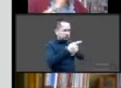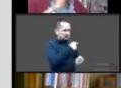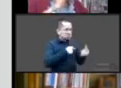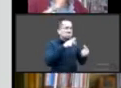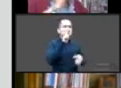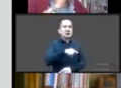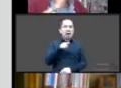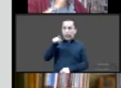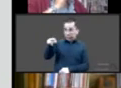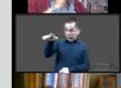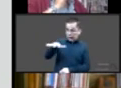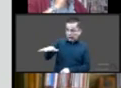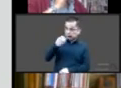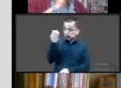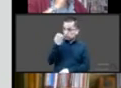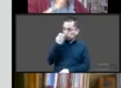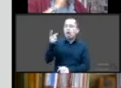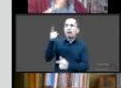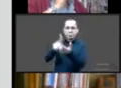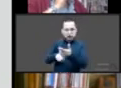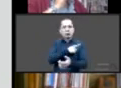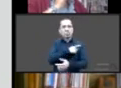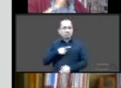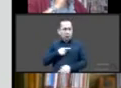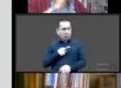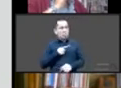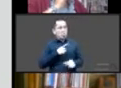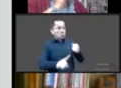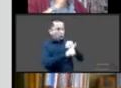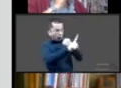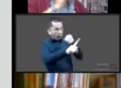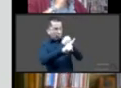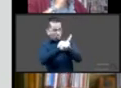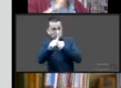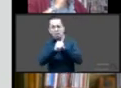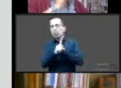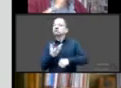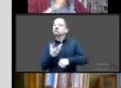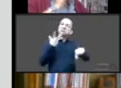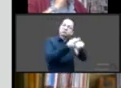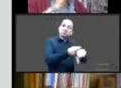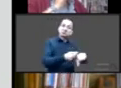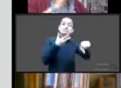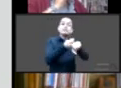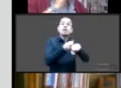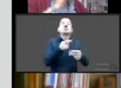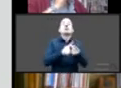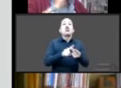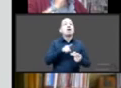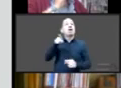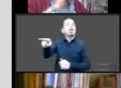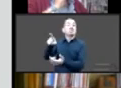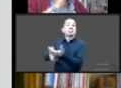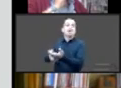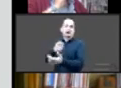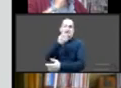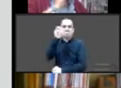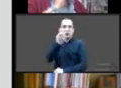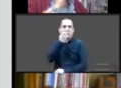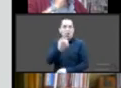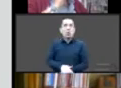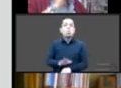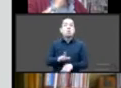problemas de América Latina en este caso específicamente de los aprendizajes y si hemos aprendido a ser violentos también